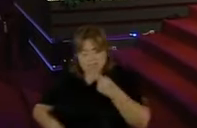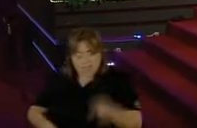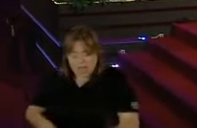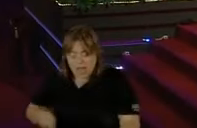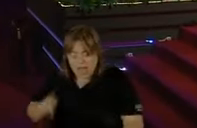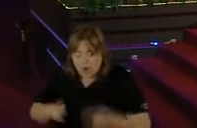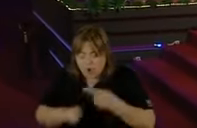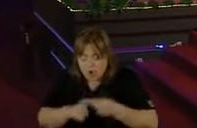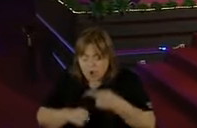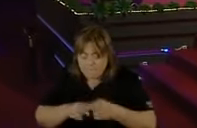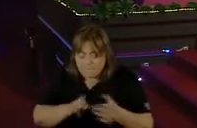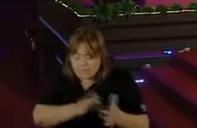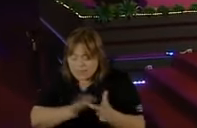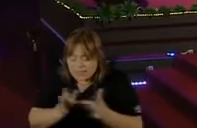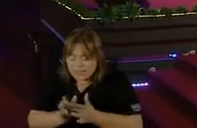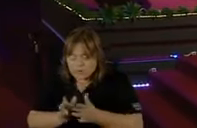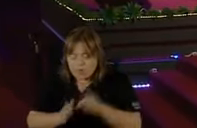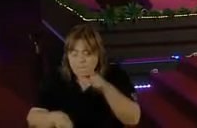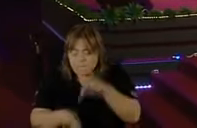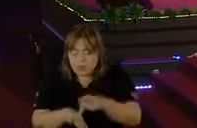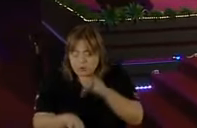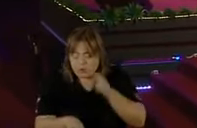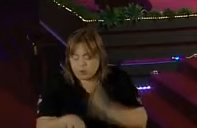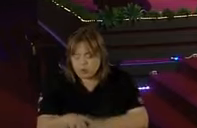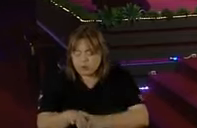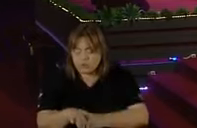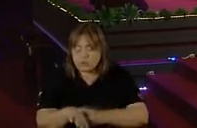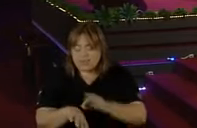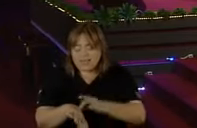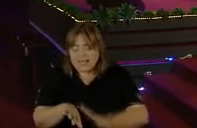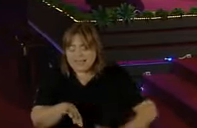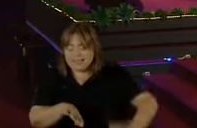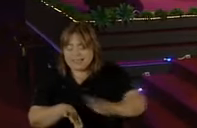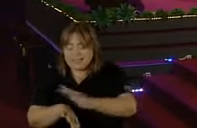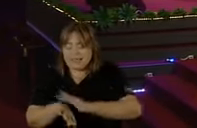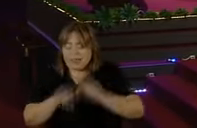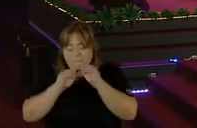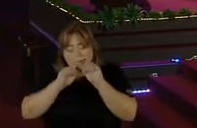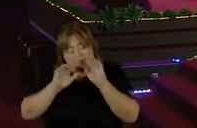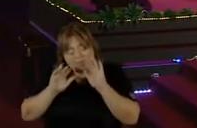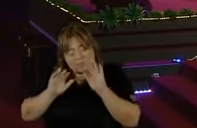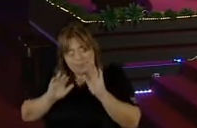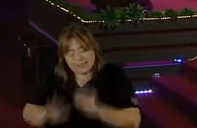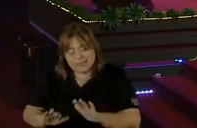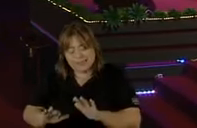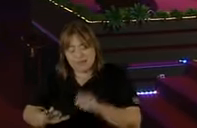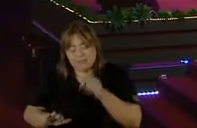el nombre de Jesús que Puerto Rico es tierra bendecida por Dios.